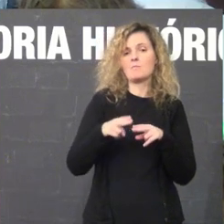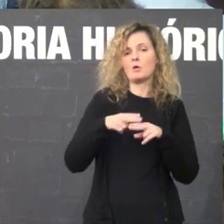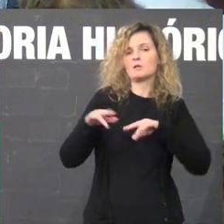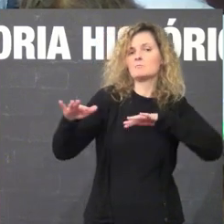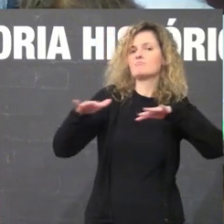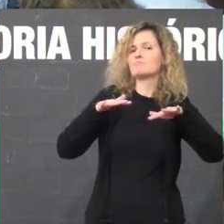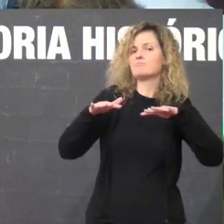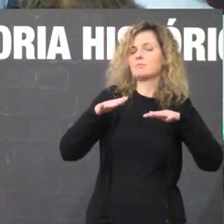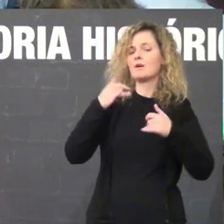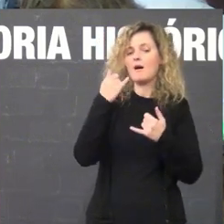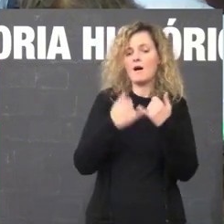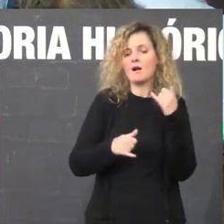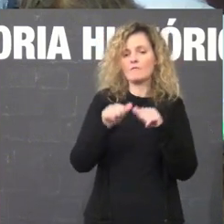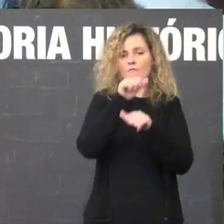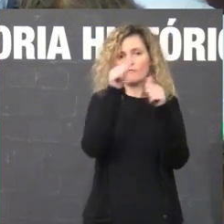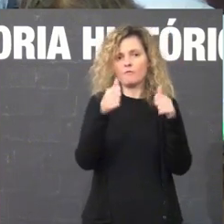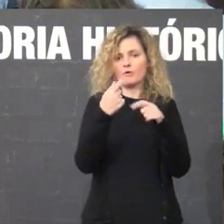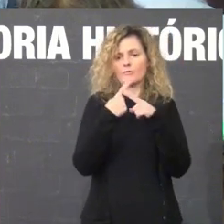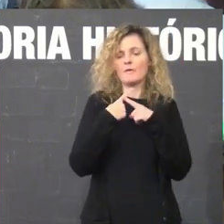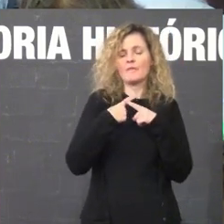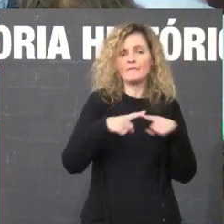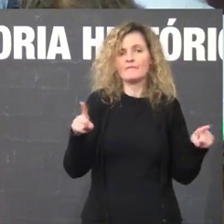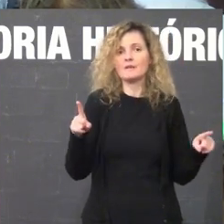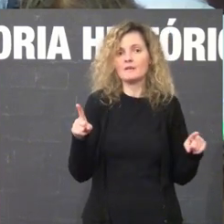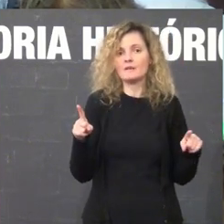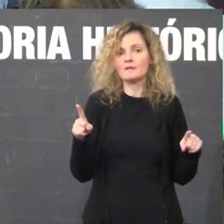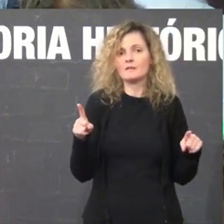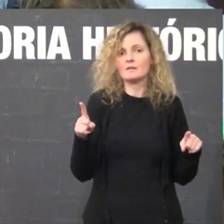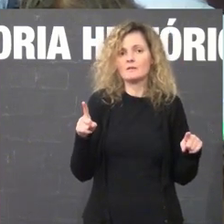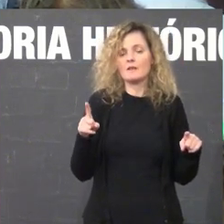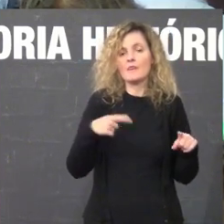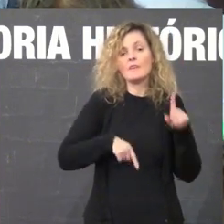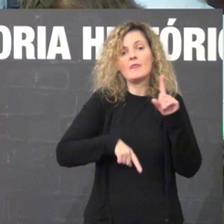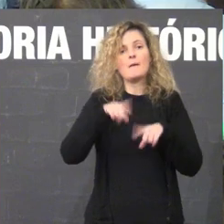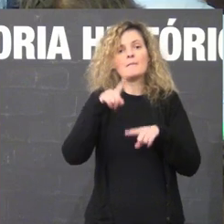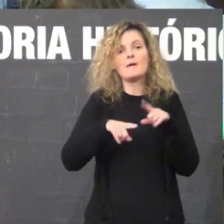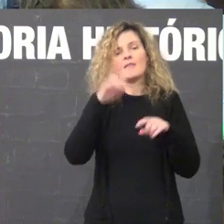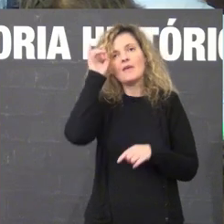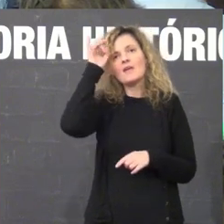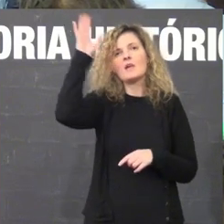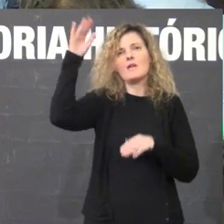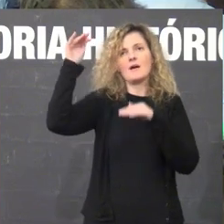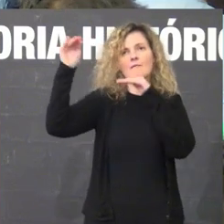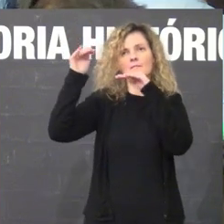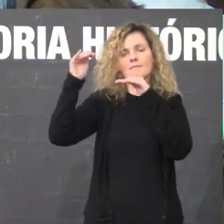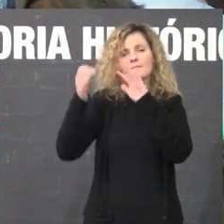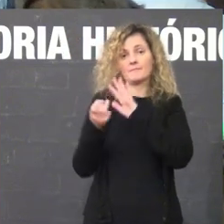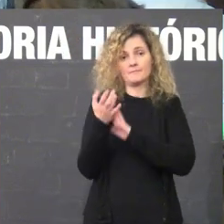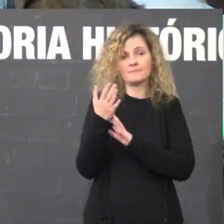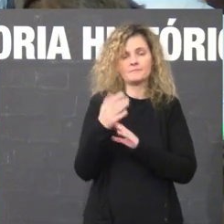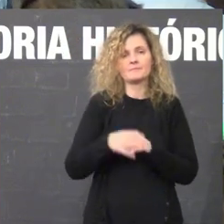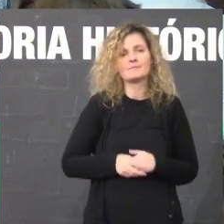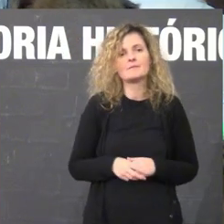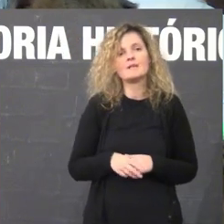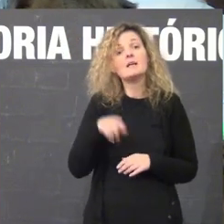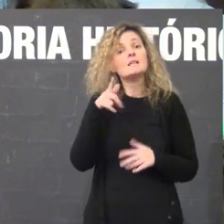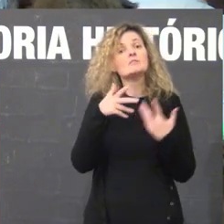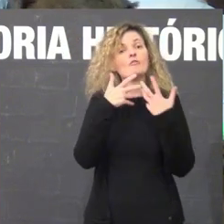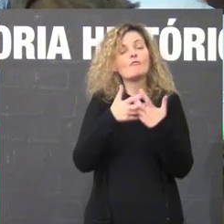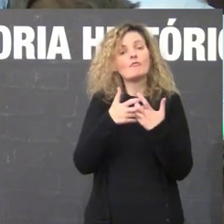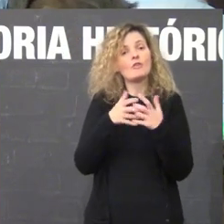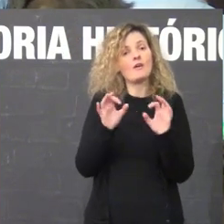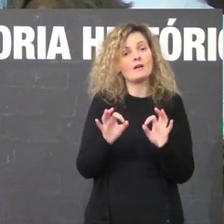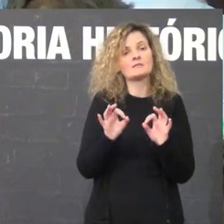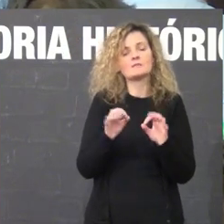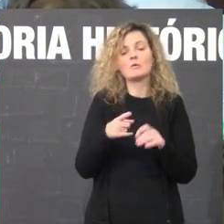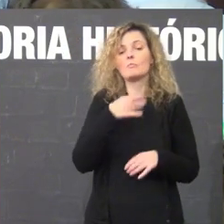al final de una manera muy diferente según Cuáles sean las ideas que se activen no Bueno pues eso funciona precisamente